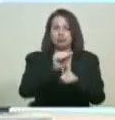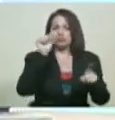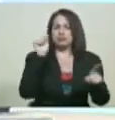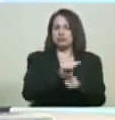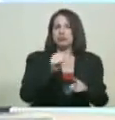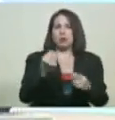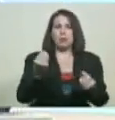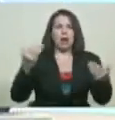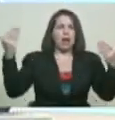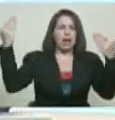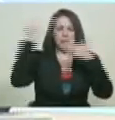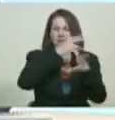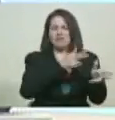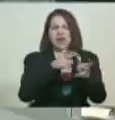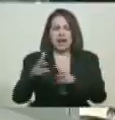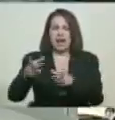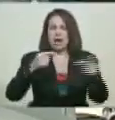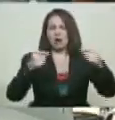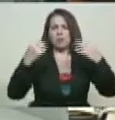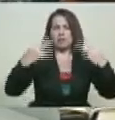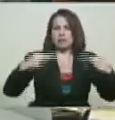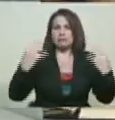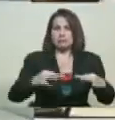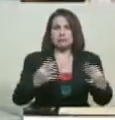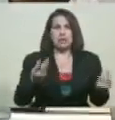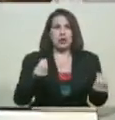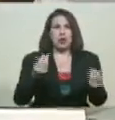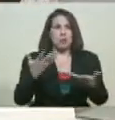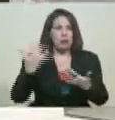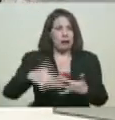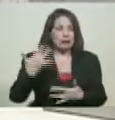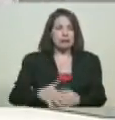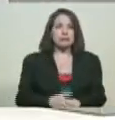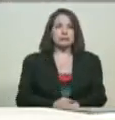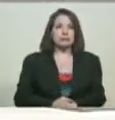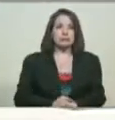a fondo a fondo a fondo